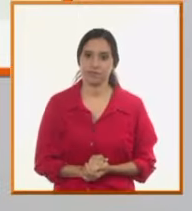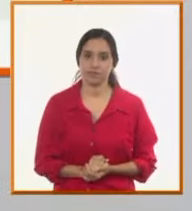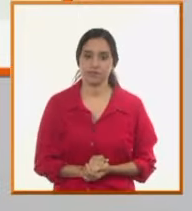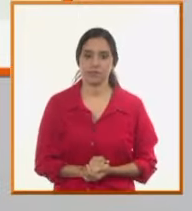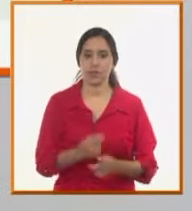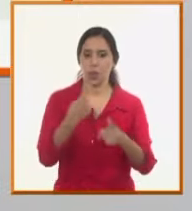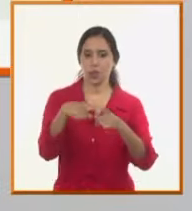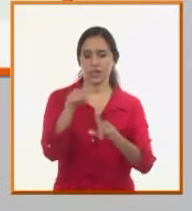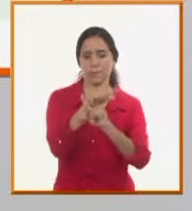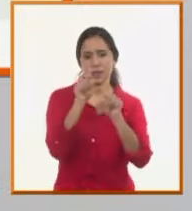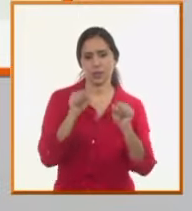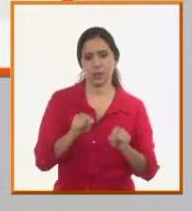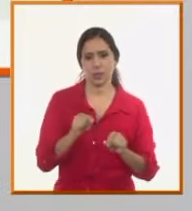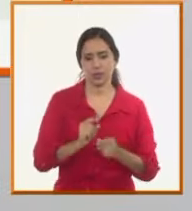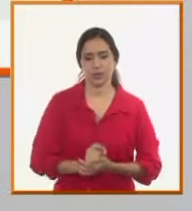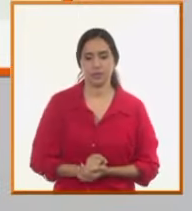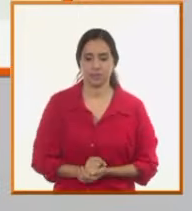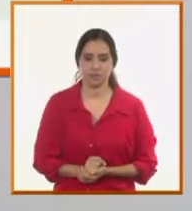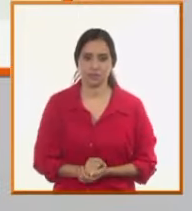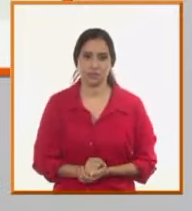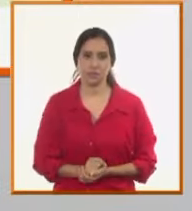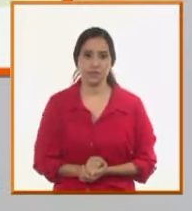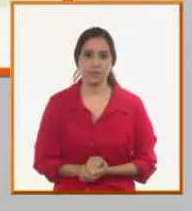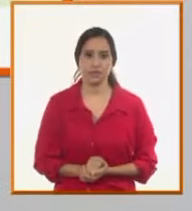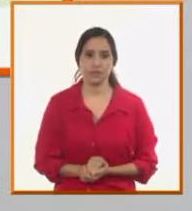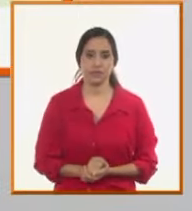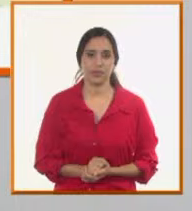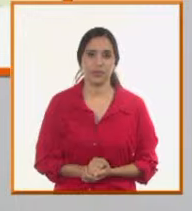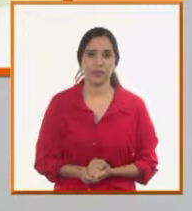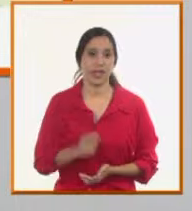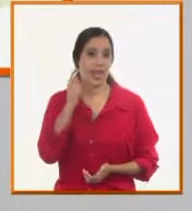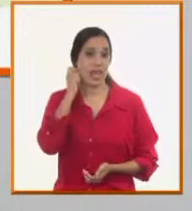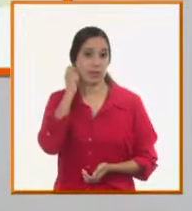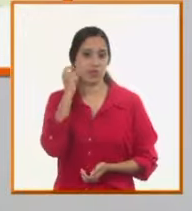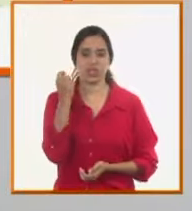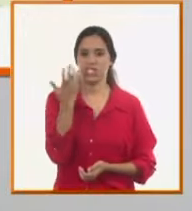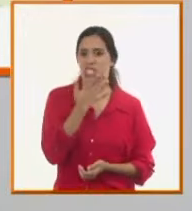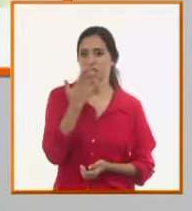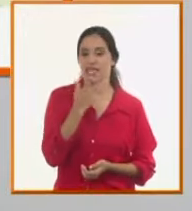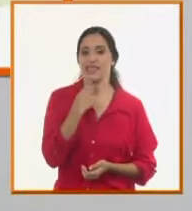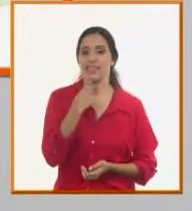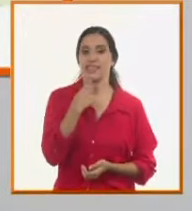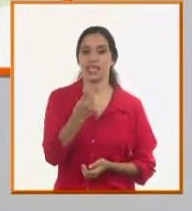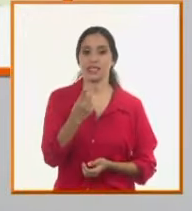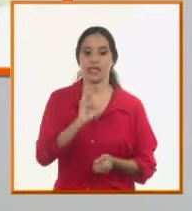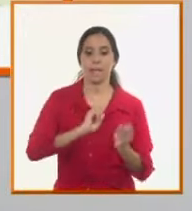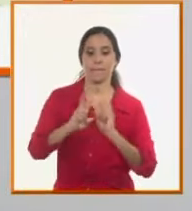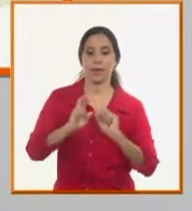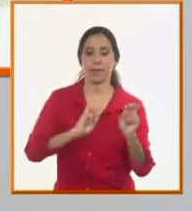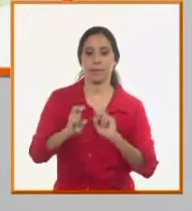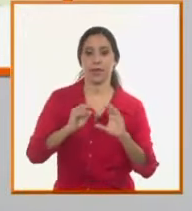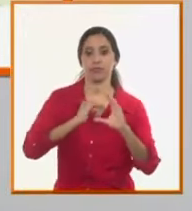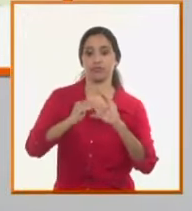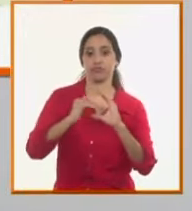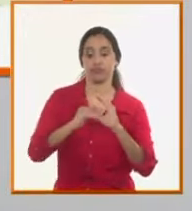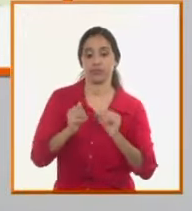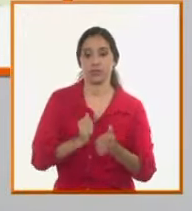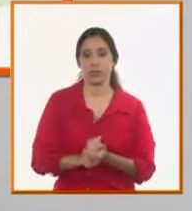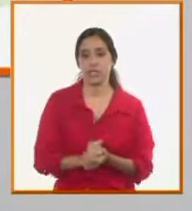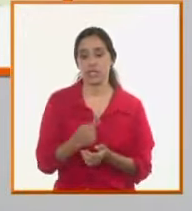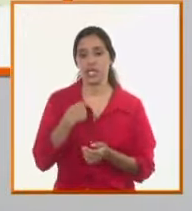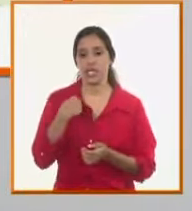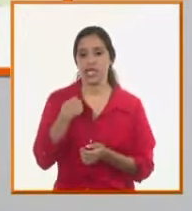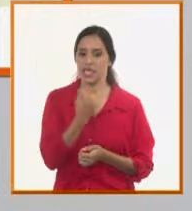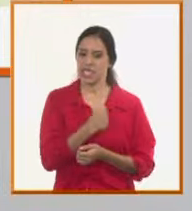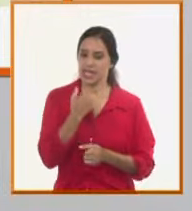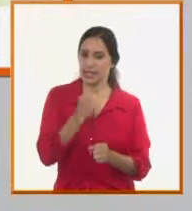el tema de la muchacha que dice que quiere ser agente de seguro y que Meli, no recuerdo